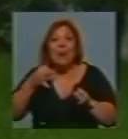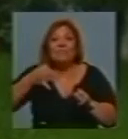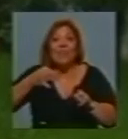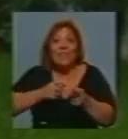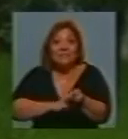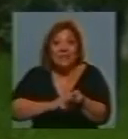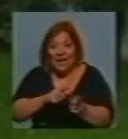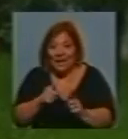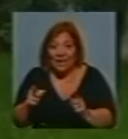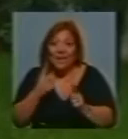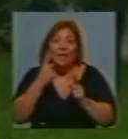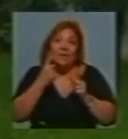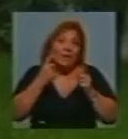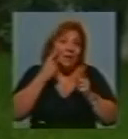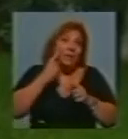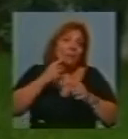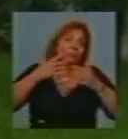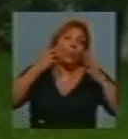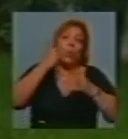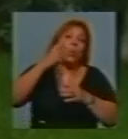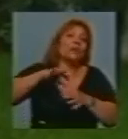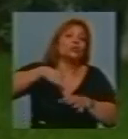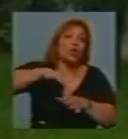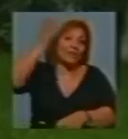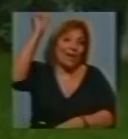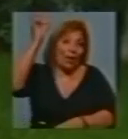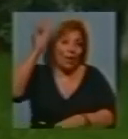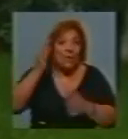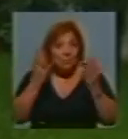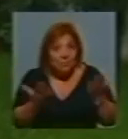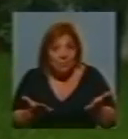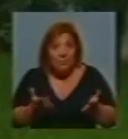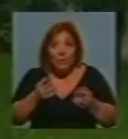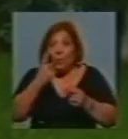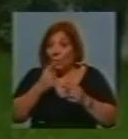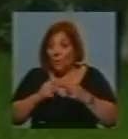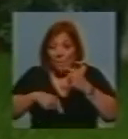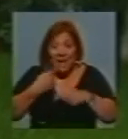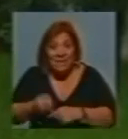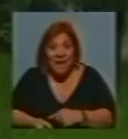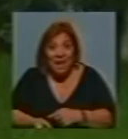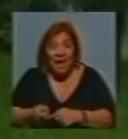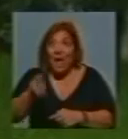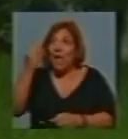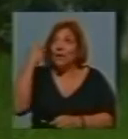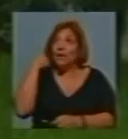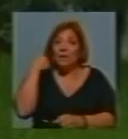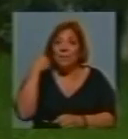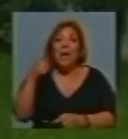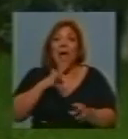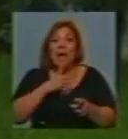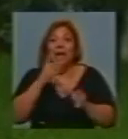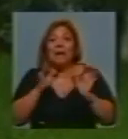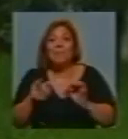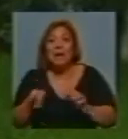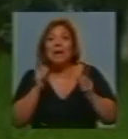bueno, es una posibilidad el mil. Y fue así, un día para el otro nos llaman, que bueno, hay una